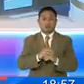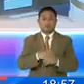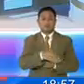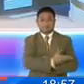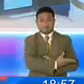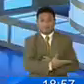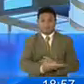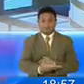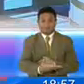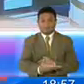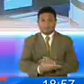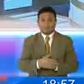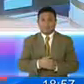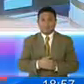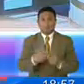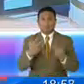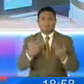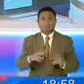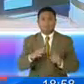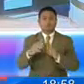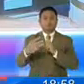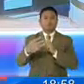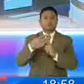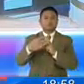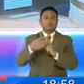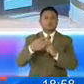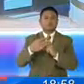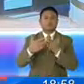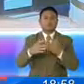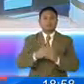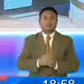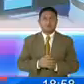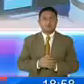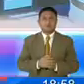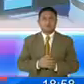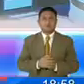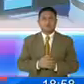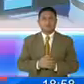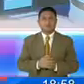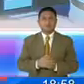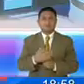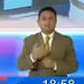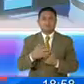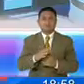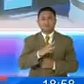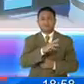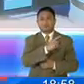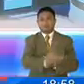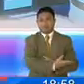TV, pero también nos pueden seguir enseñar en vivo, al aire, online, en